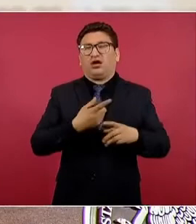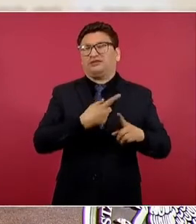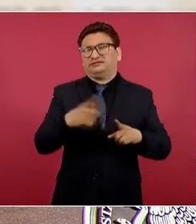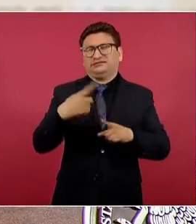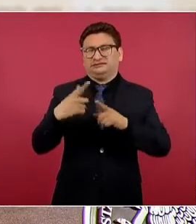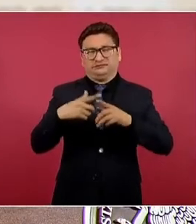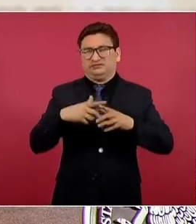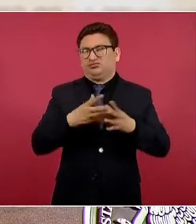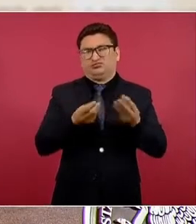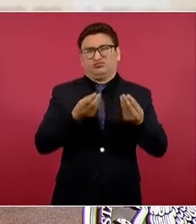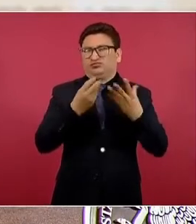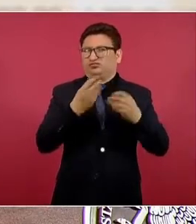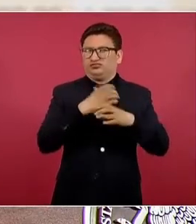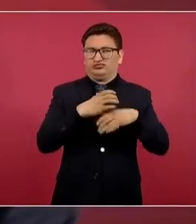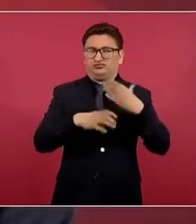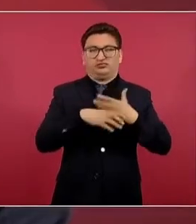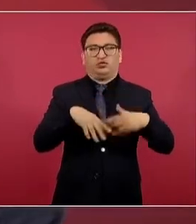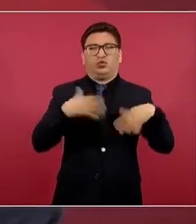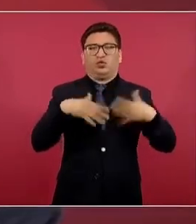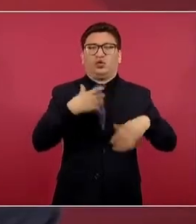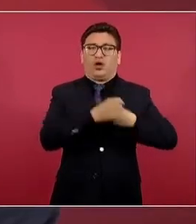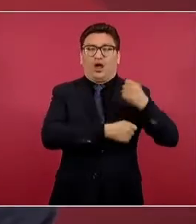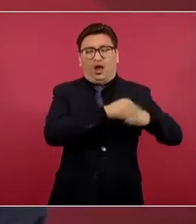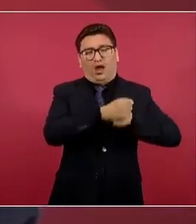mucho, mucho, mucho. Pero